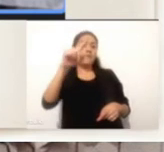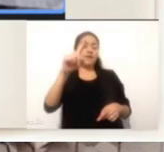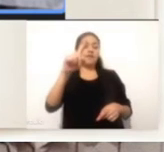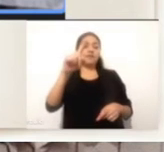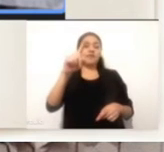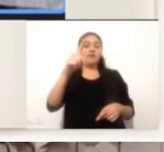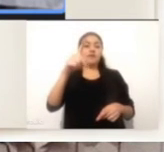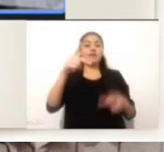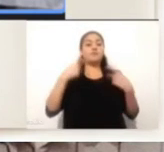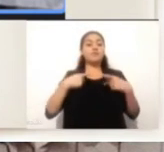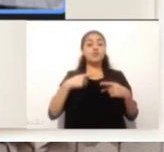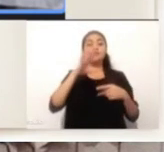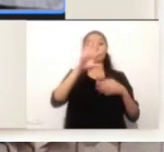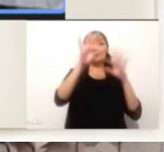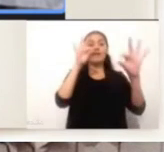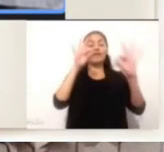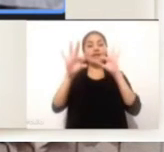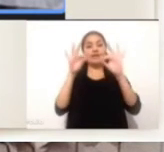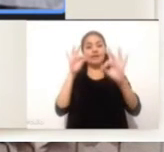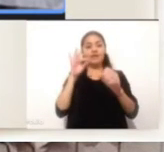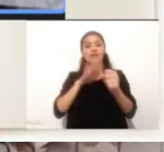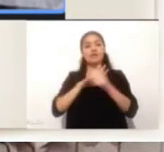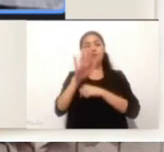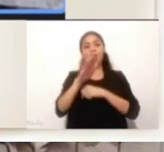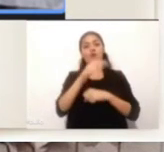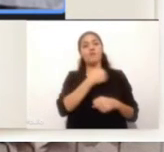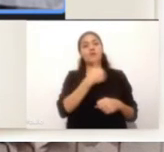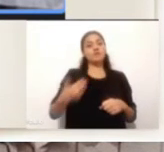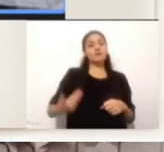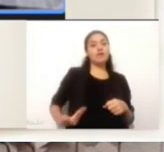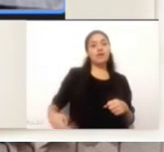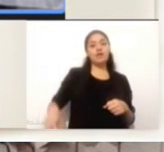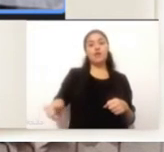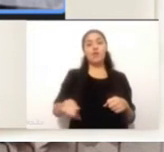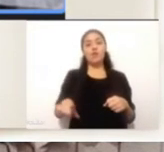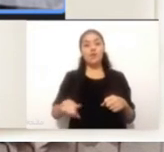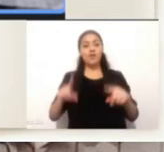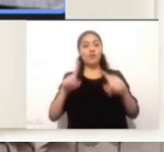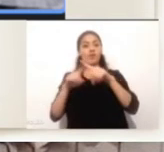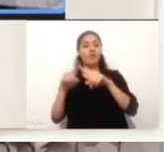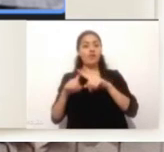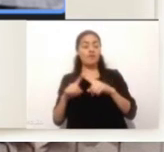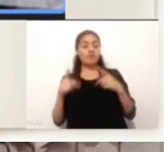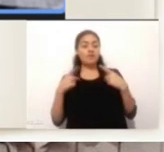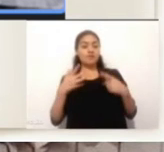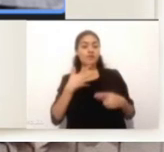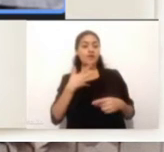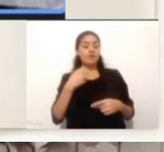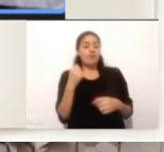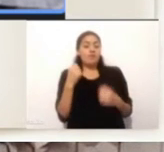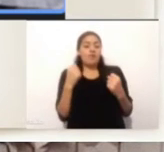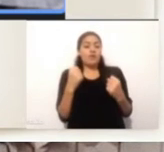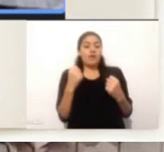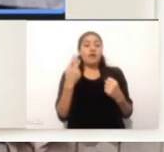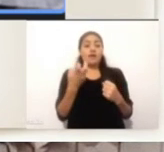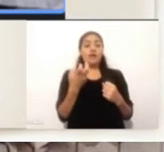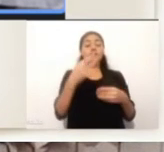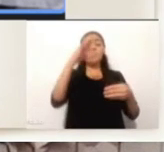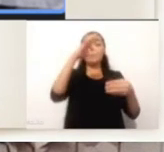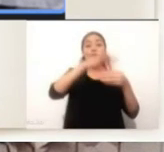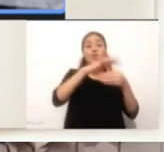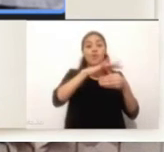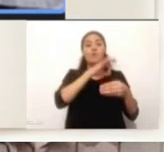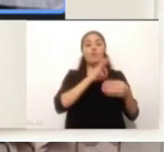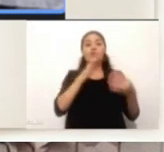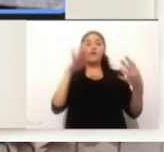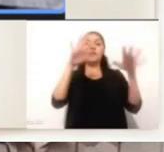personas titulares del poder, decidir su renovación y con el poder de su voto cambiar las estructuras